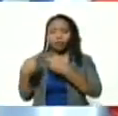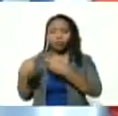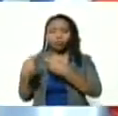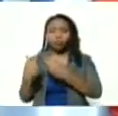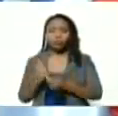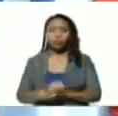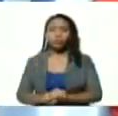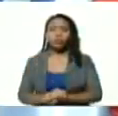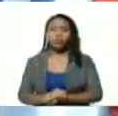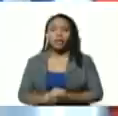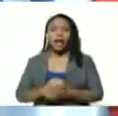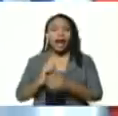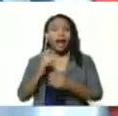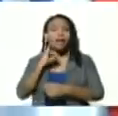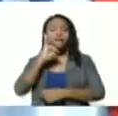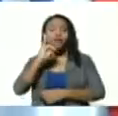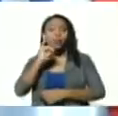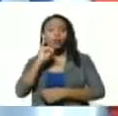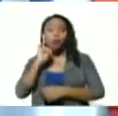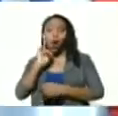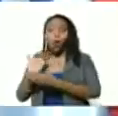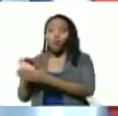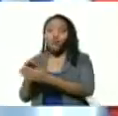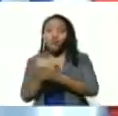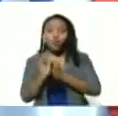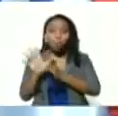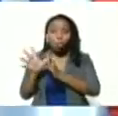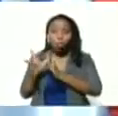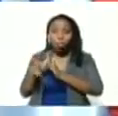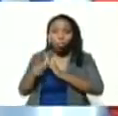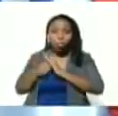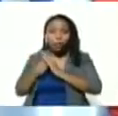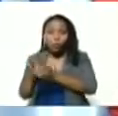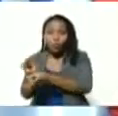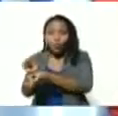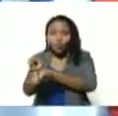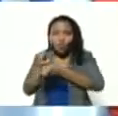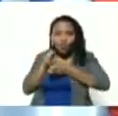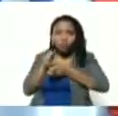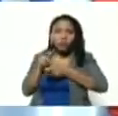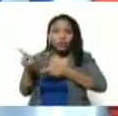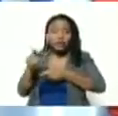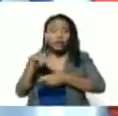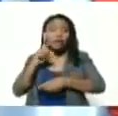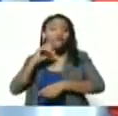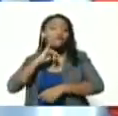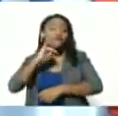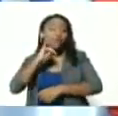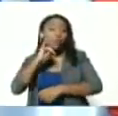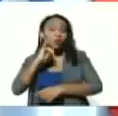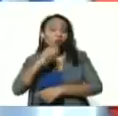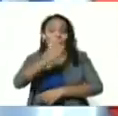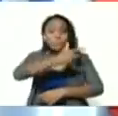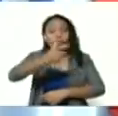Con la información obtenida mediante este programa, el referido ciudadano realizó